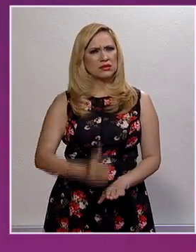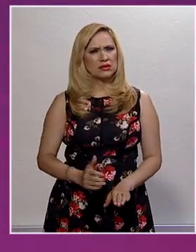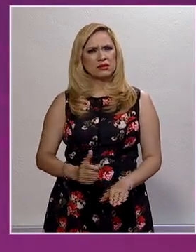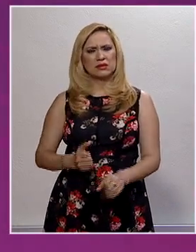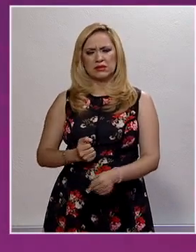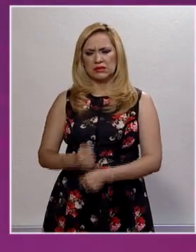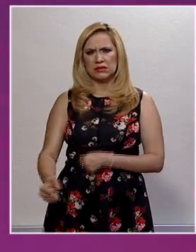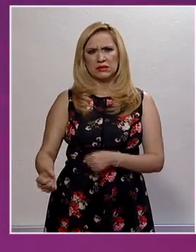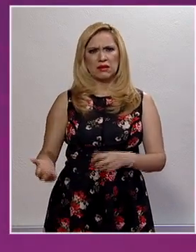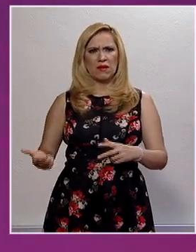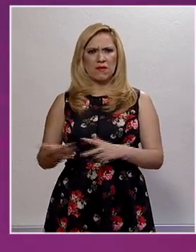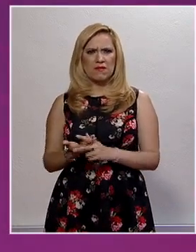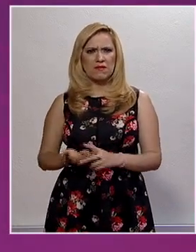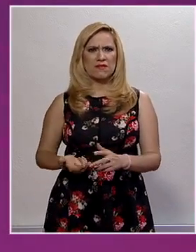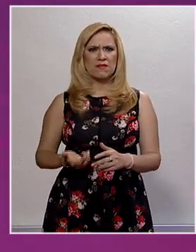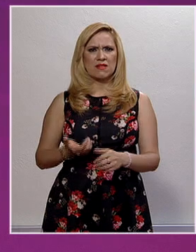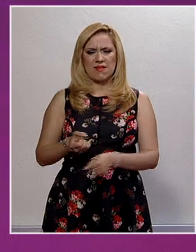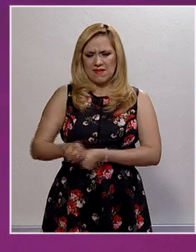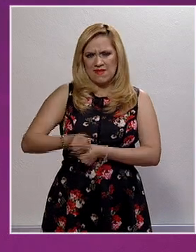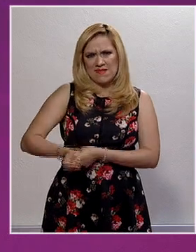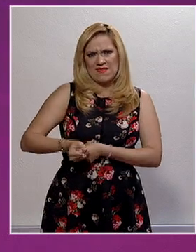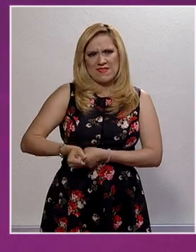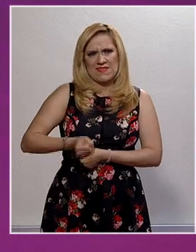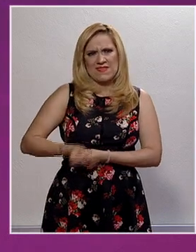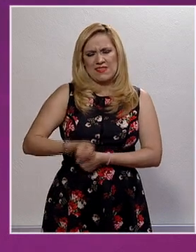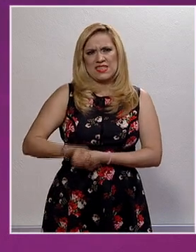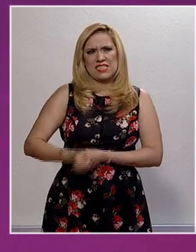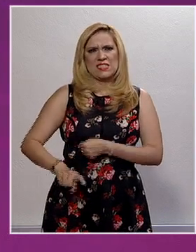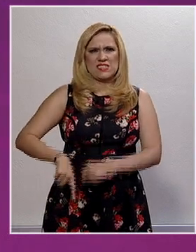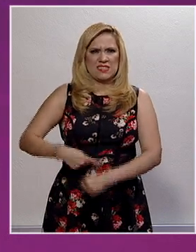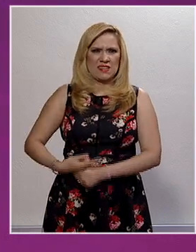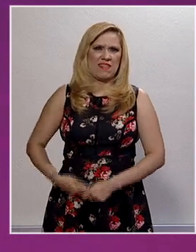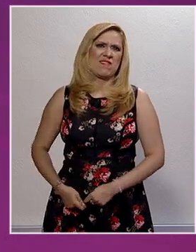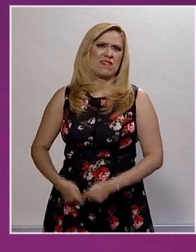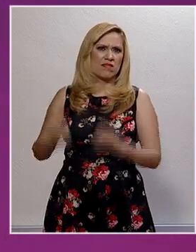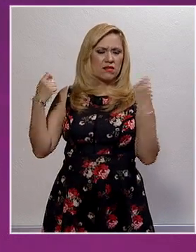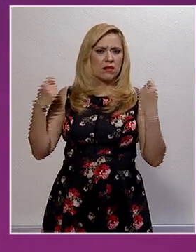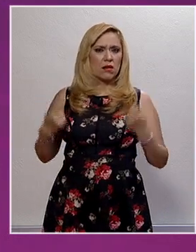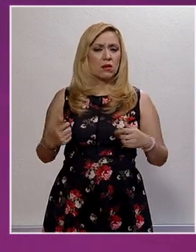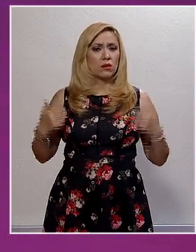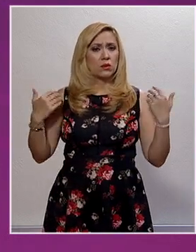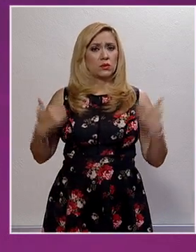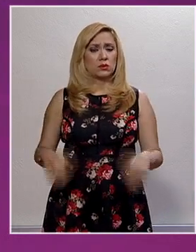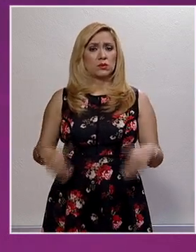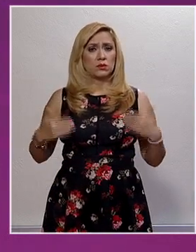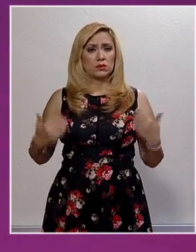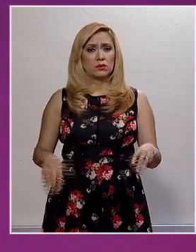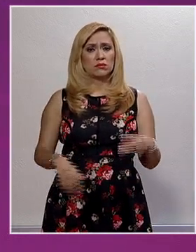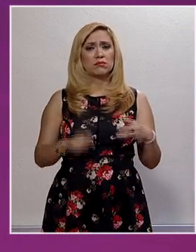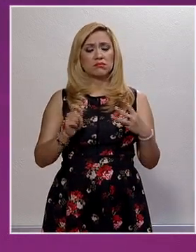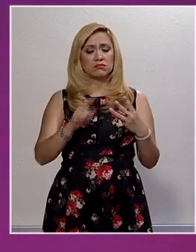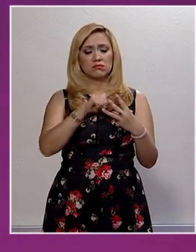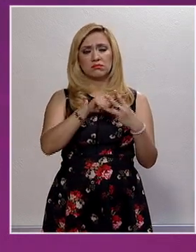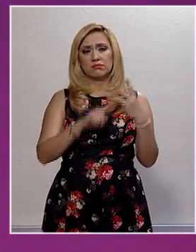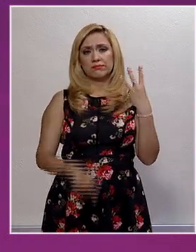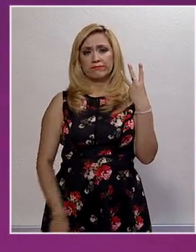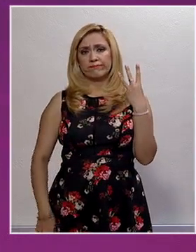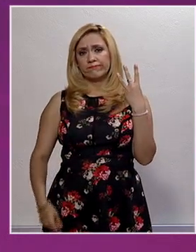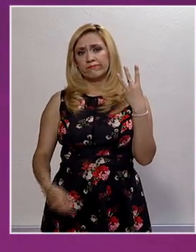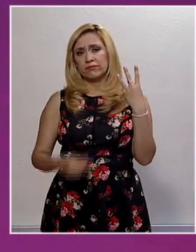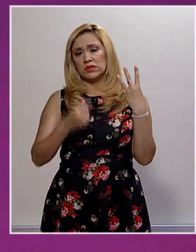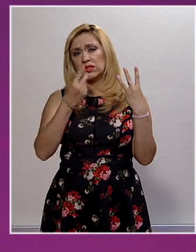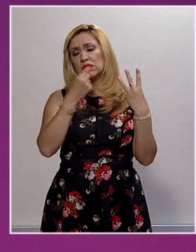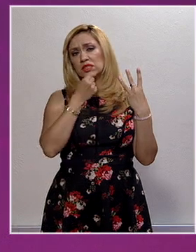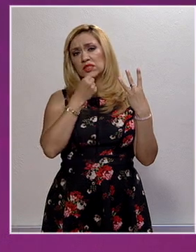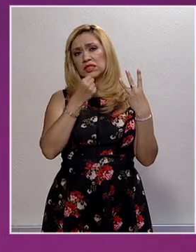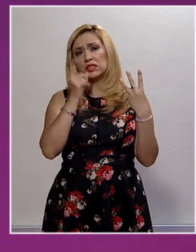de que habían sido torturadas, de que habían sido violentadas sexualmente, y eso en efecto pasa con las tres jóvenes, dos